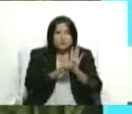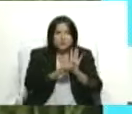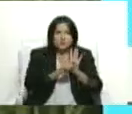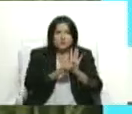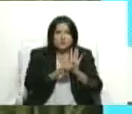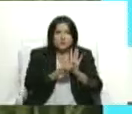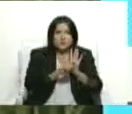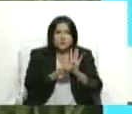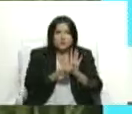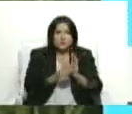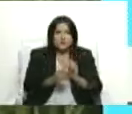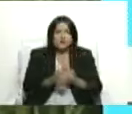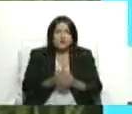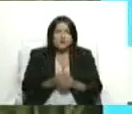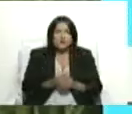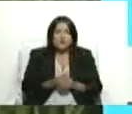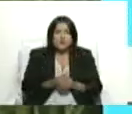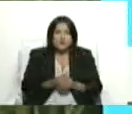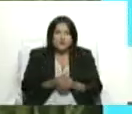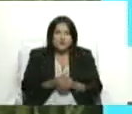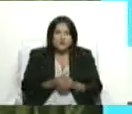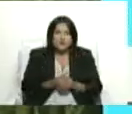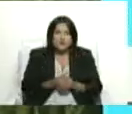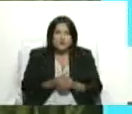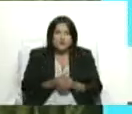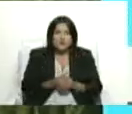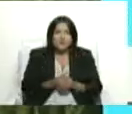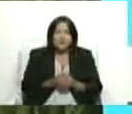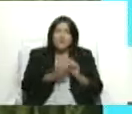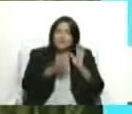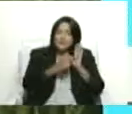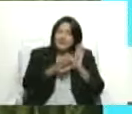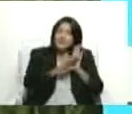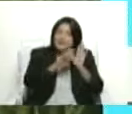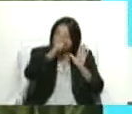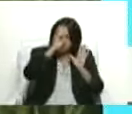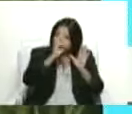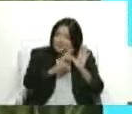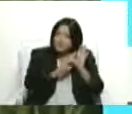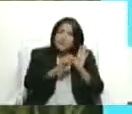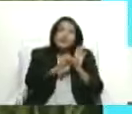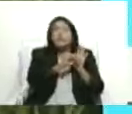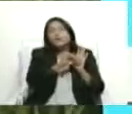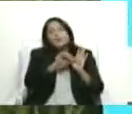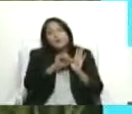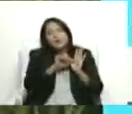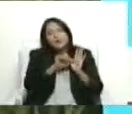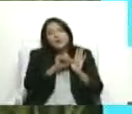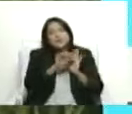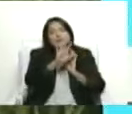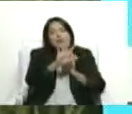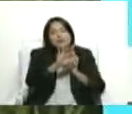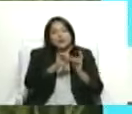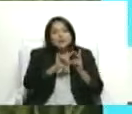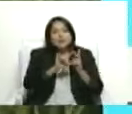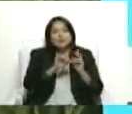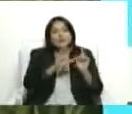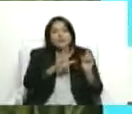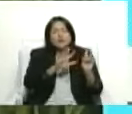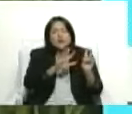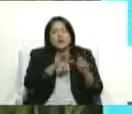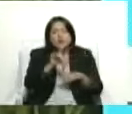República Bolivariana de Venezuela. En el marco del respeto de nuestra Constitución, de sus artículos, el artículo 5, el artículo